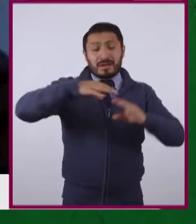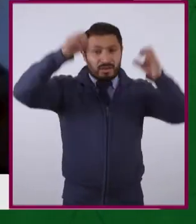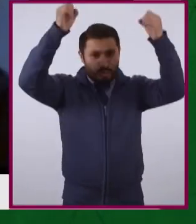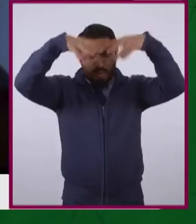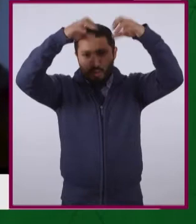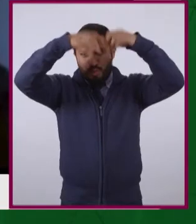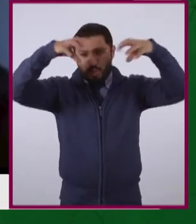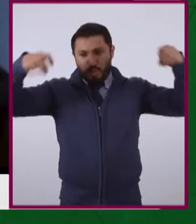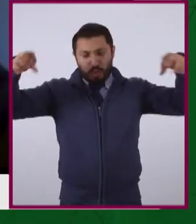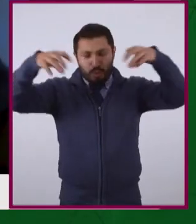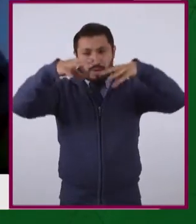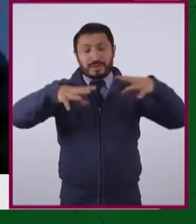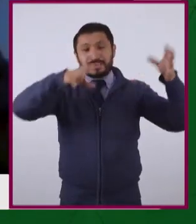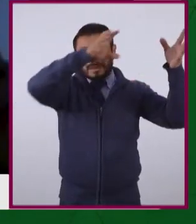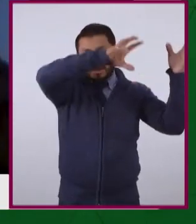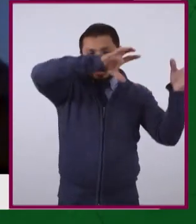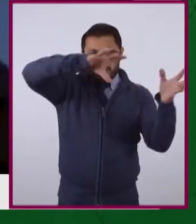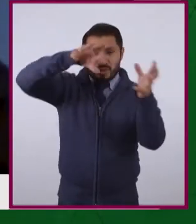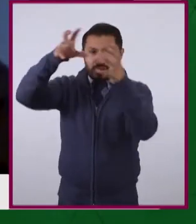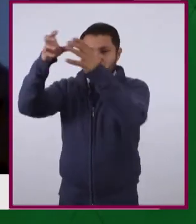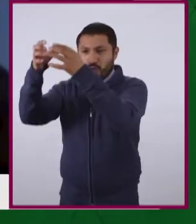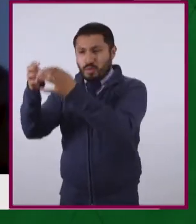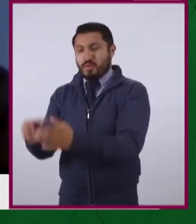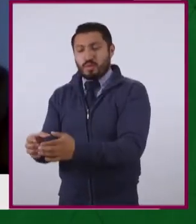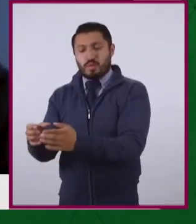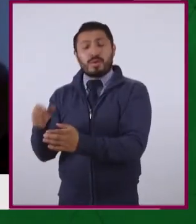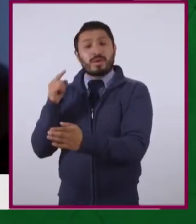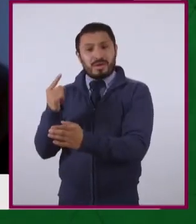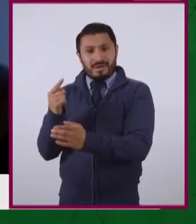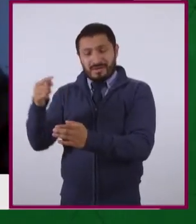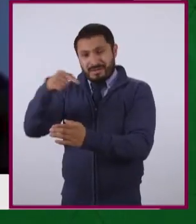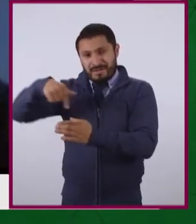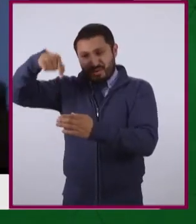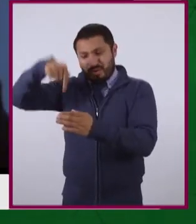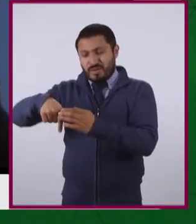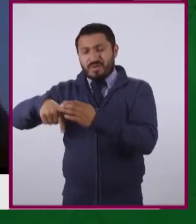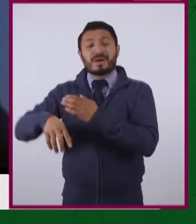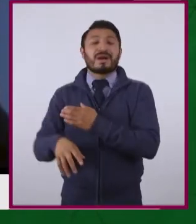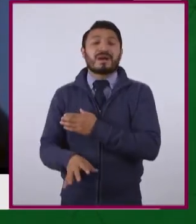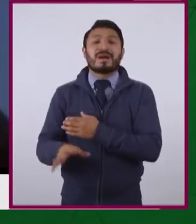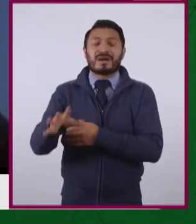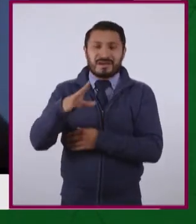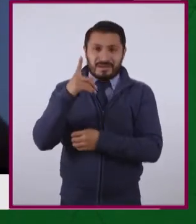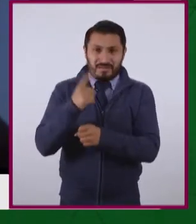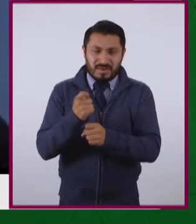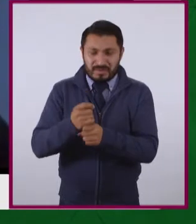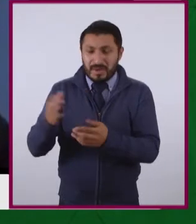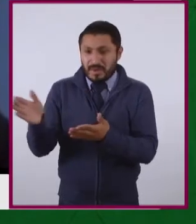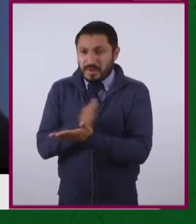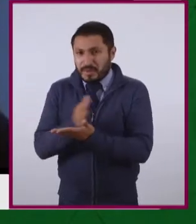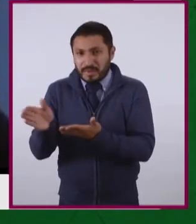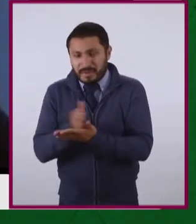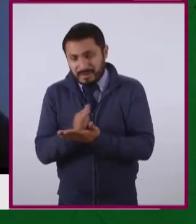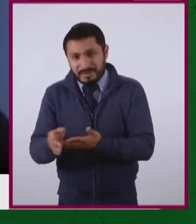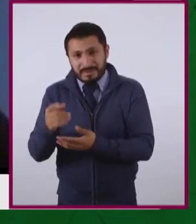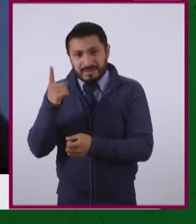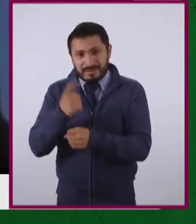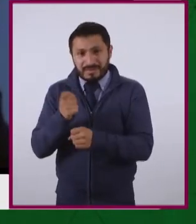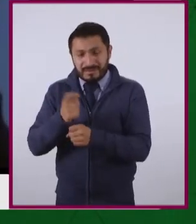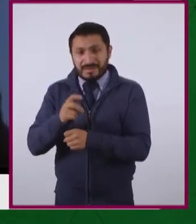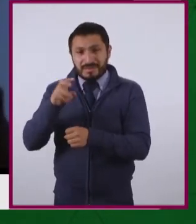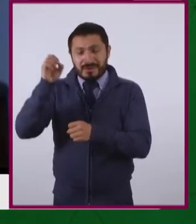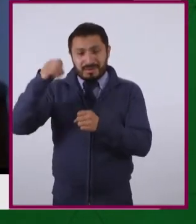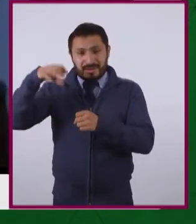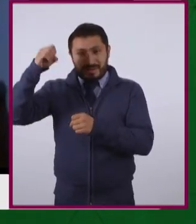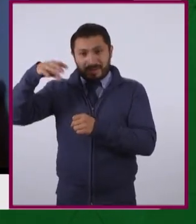ahí la canalizamos a un solo punto y lo metemos a un primer separador de primer volumen de